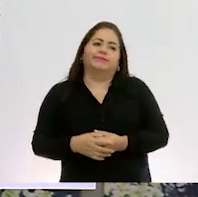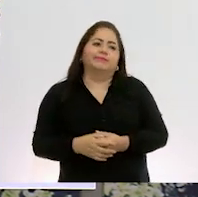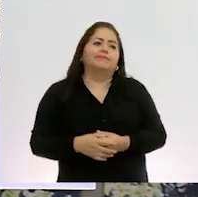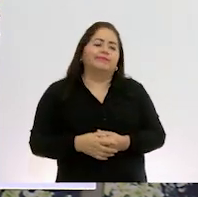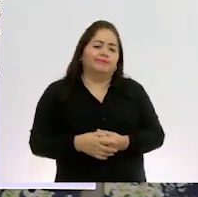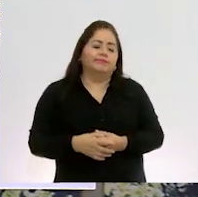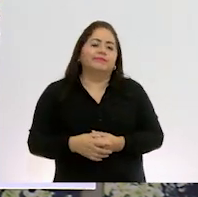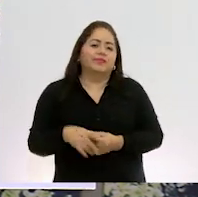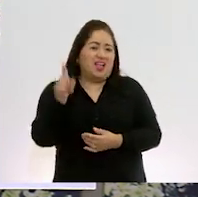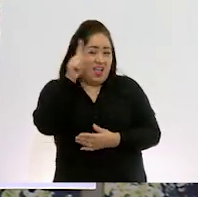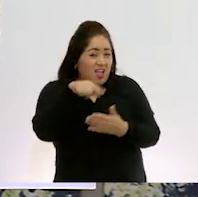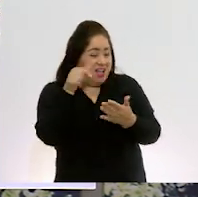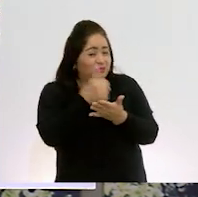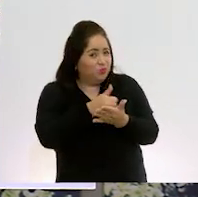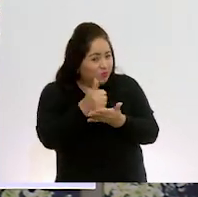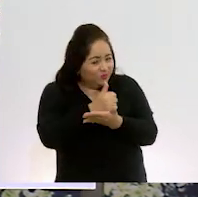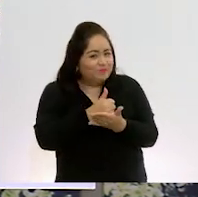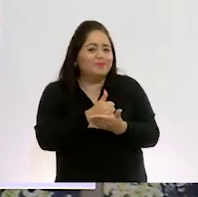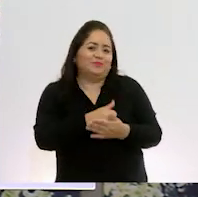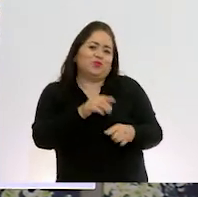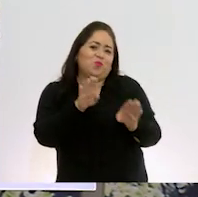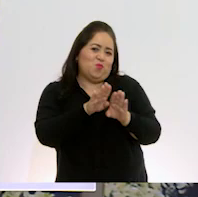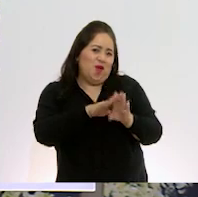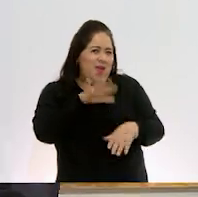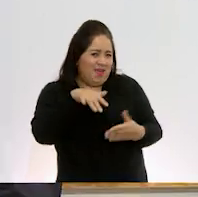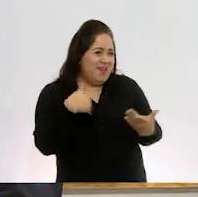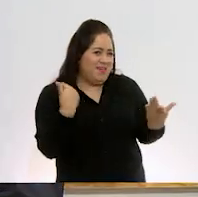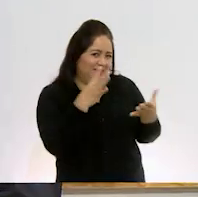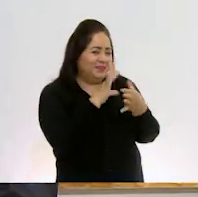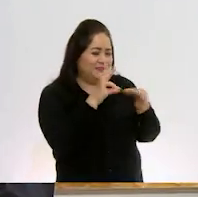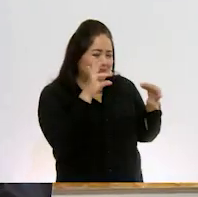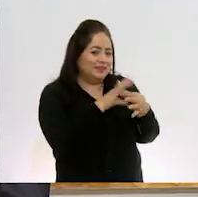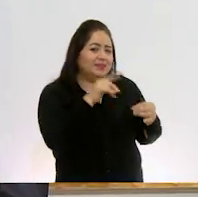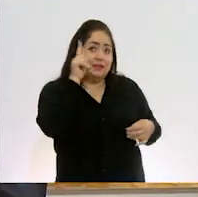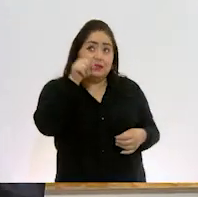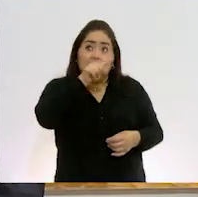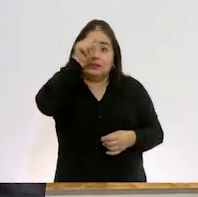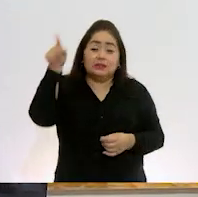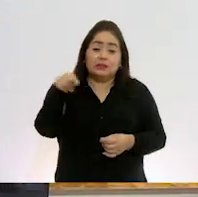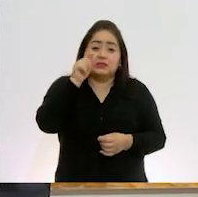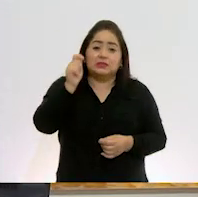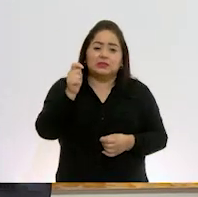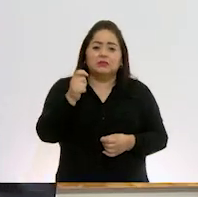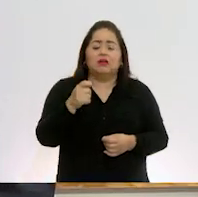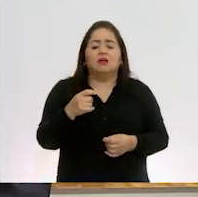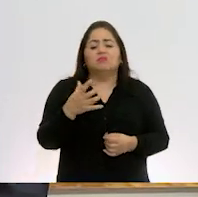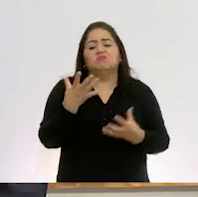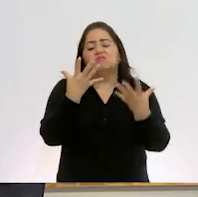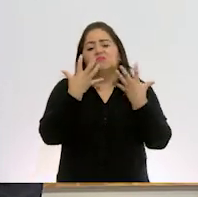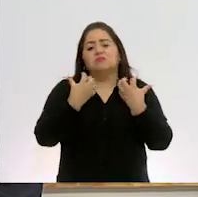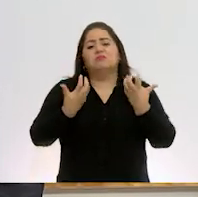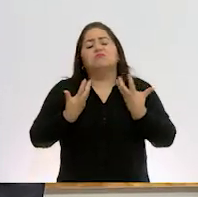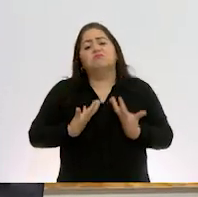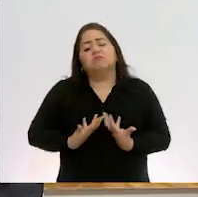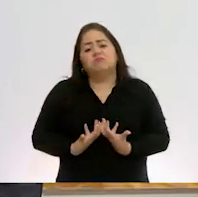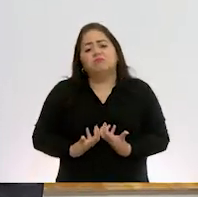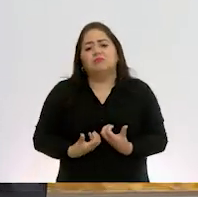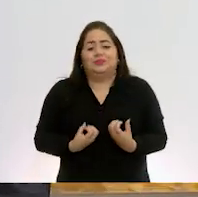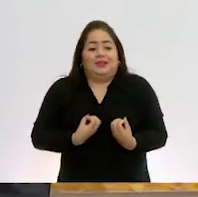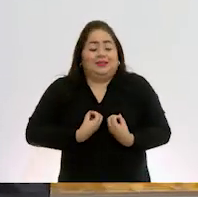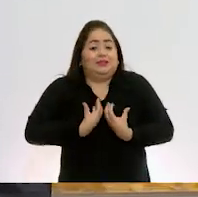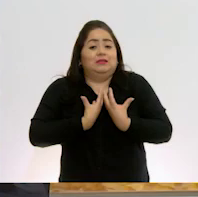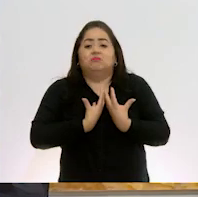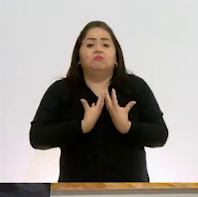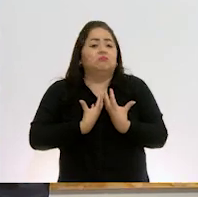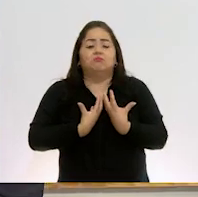estamos. Azul. Y como te decía hace ratito, que es una desagradable